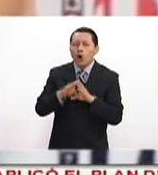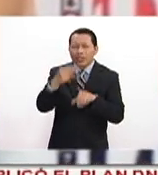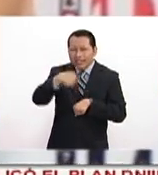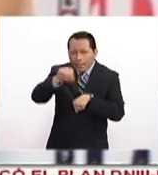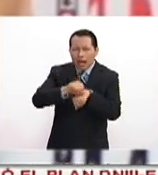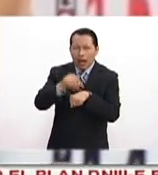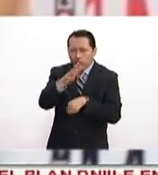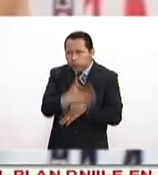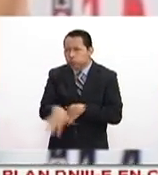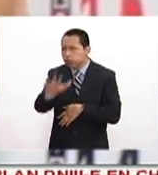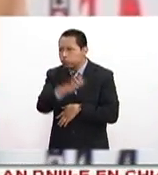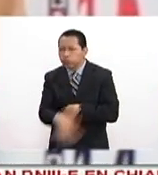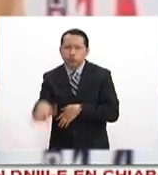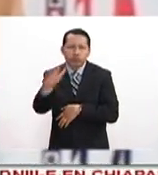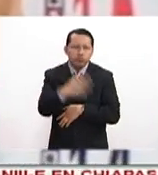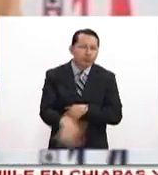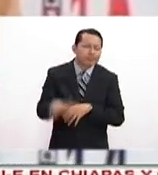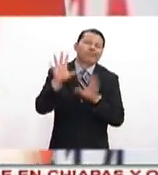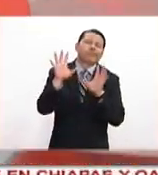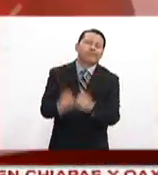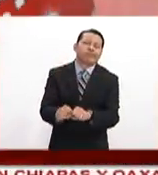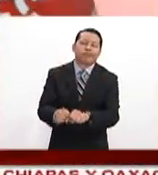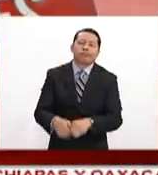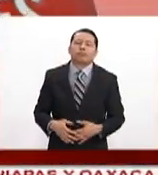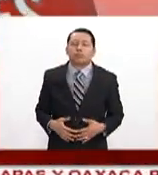de un operativo especial de seguimiento.